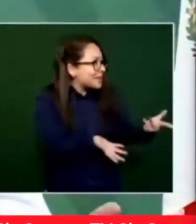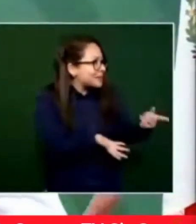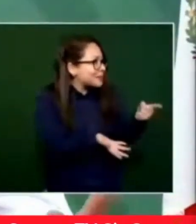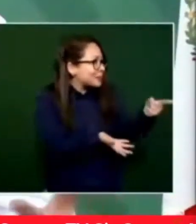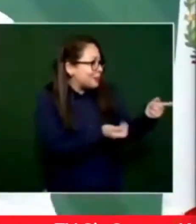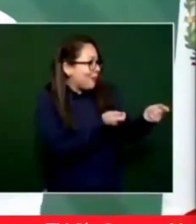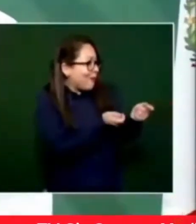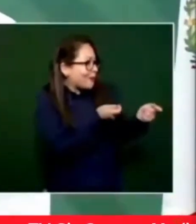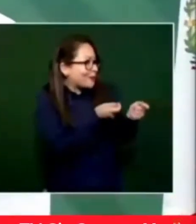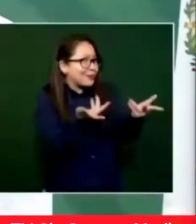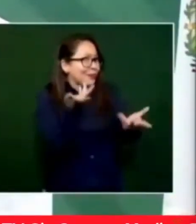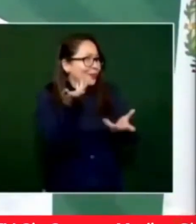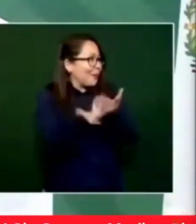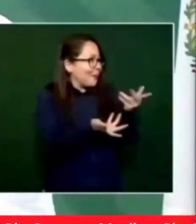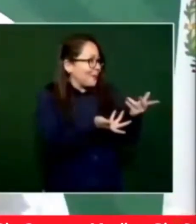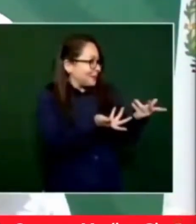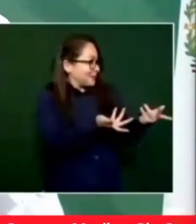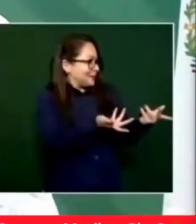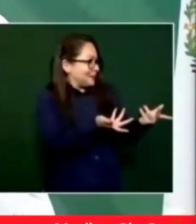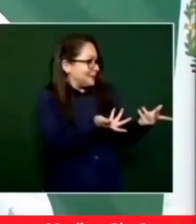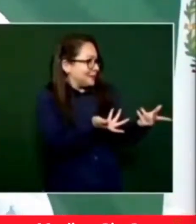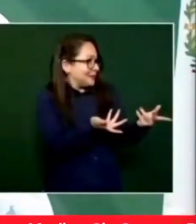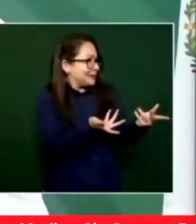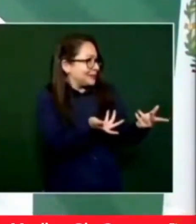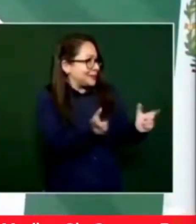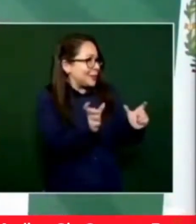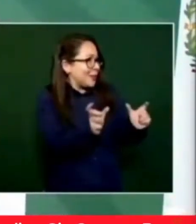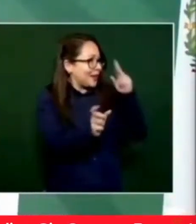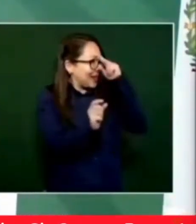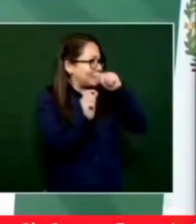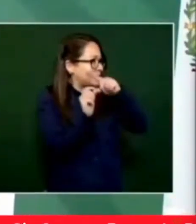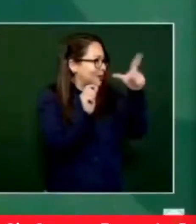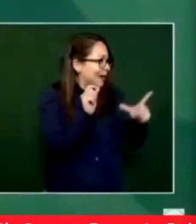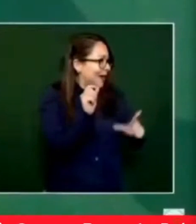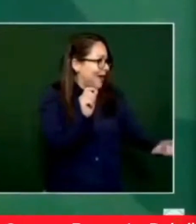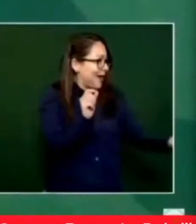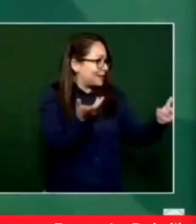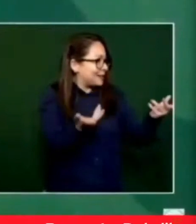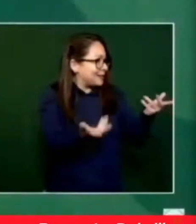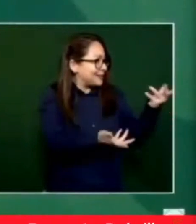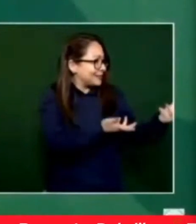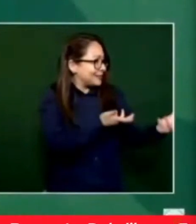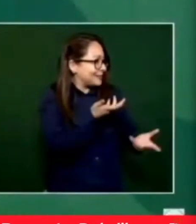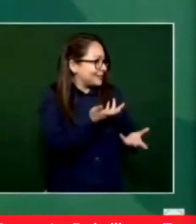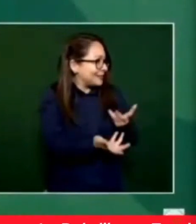manejar la Guardia Nacional?